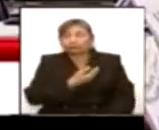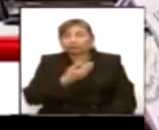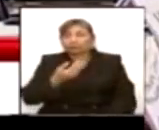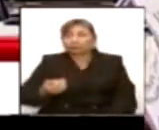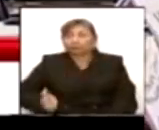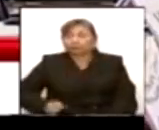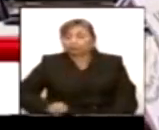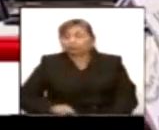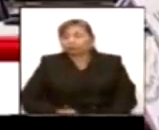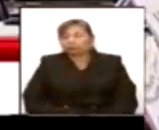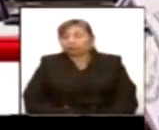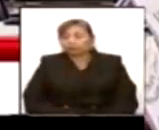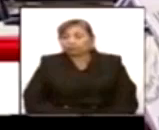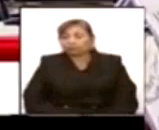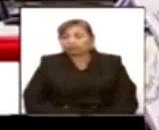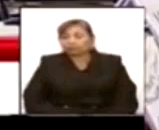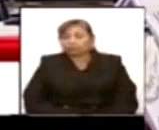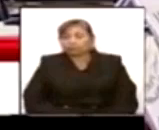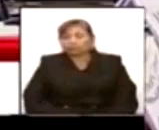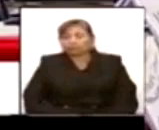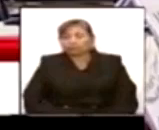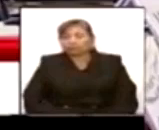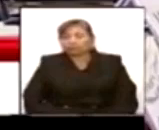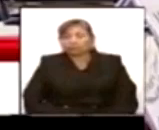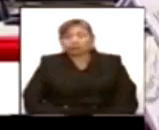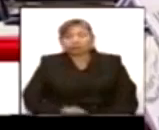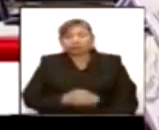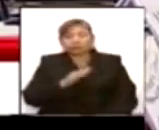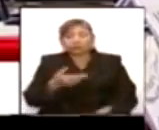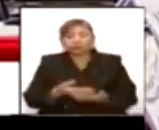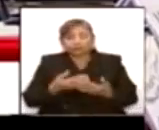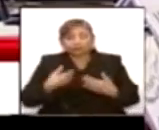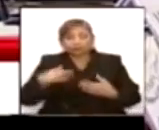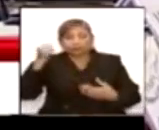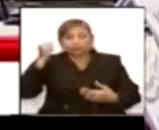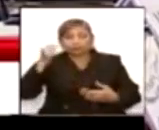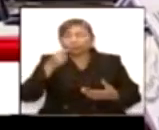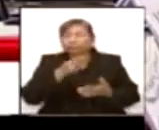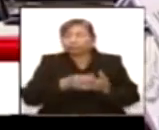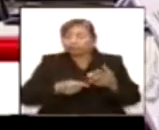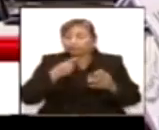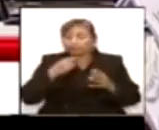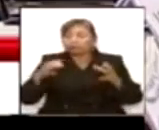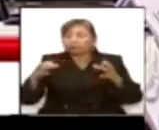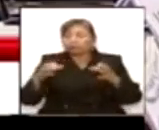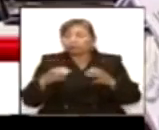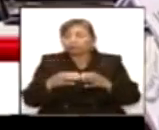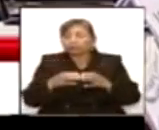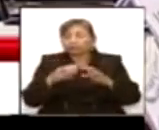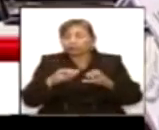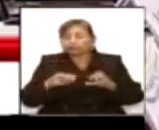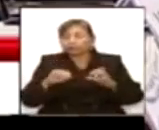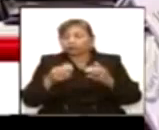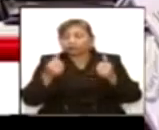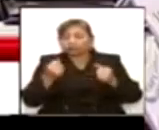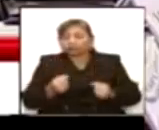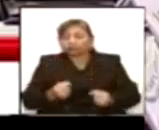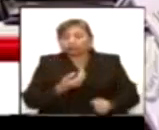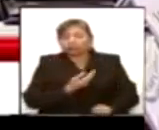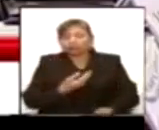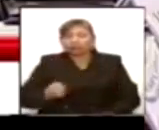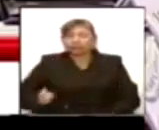Estado. Entonces, todos tenemos distintos derechos, presidente, y hay un momento en el que hay que hacer una ponderación. Nuestro